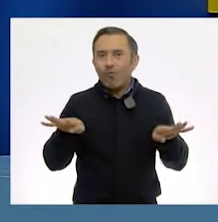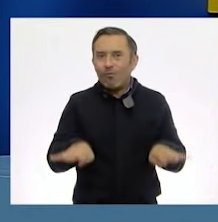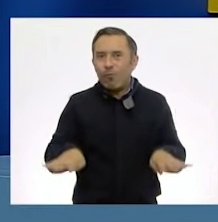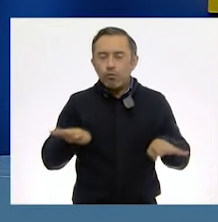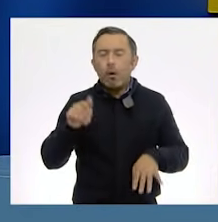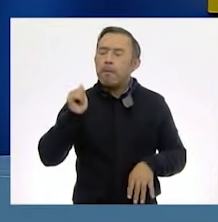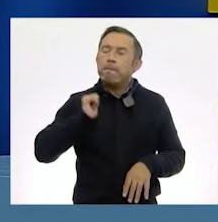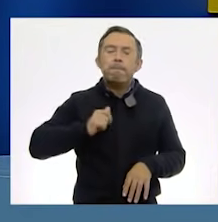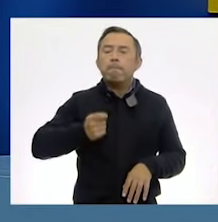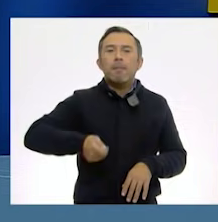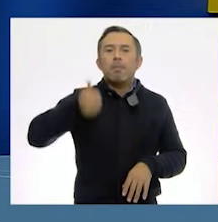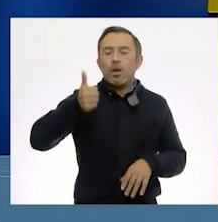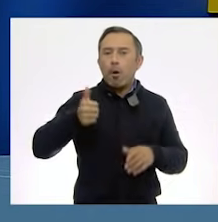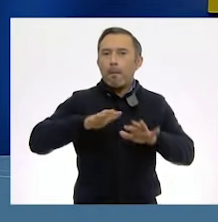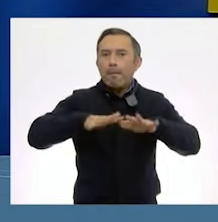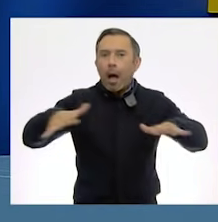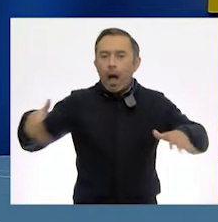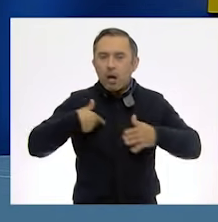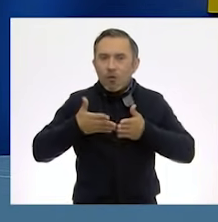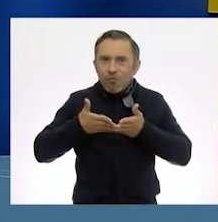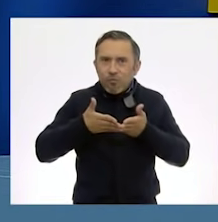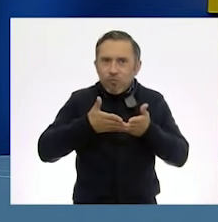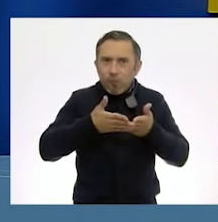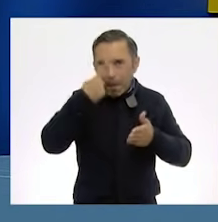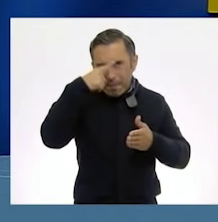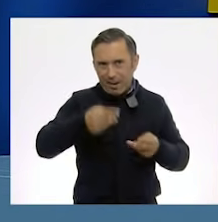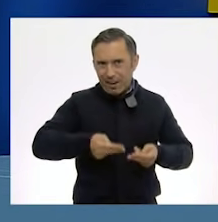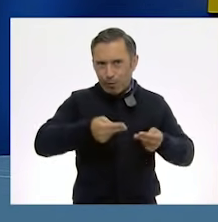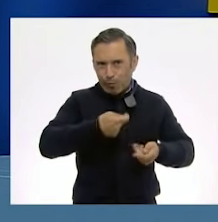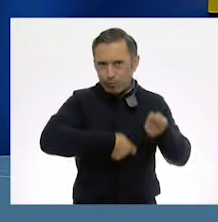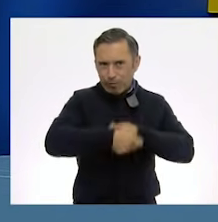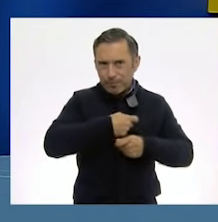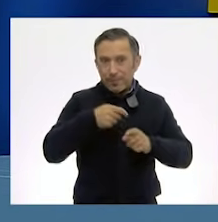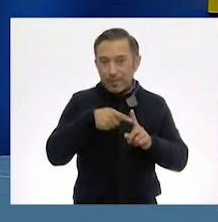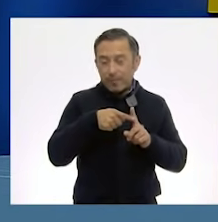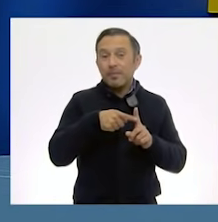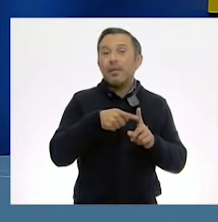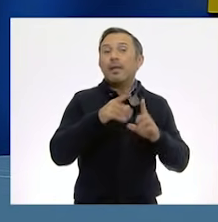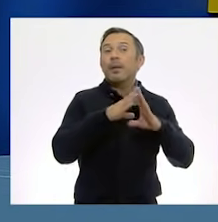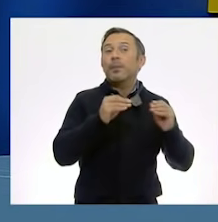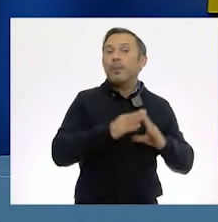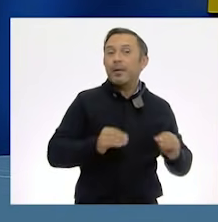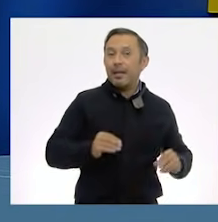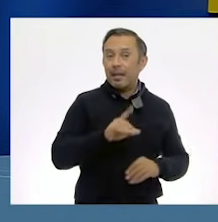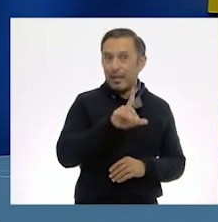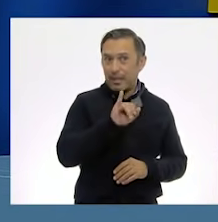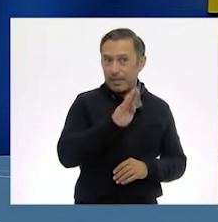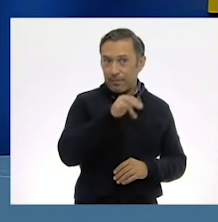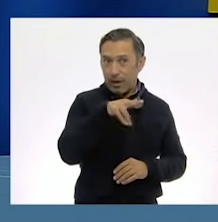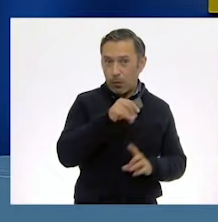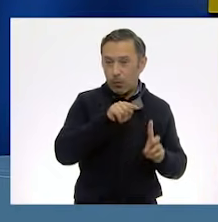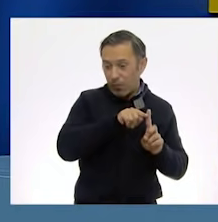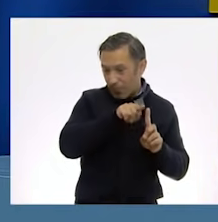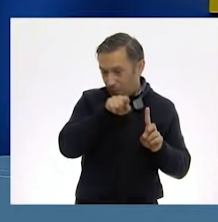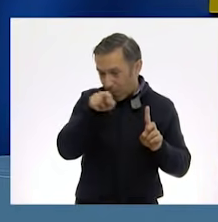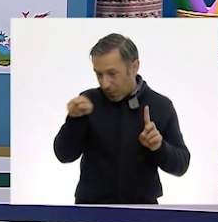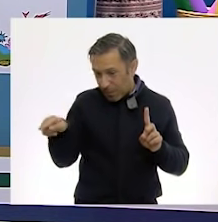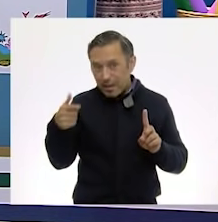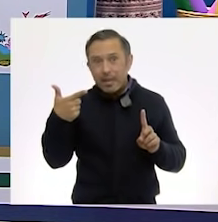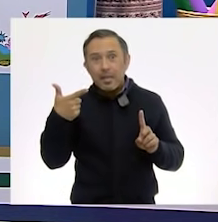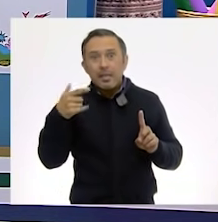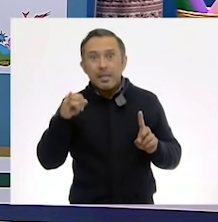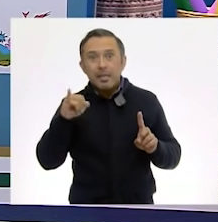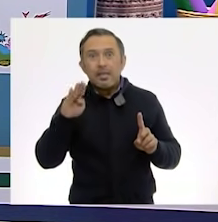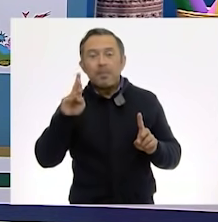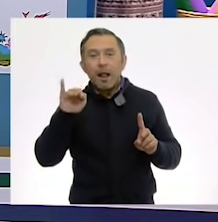comerciales? Navegaban desde la franja litoral sirio-libanesa hasta el estrecho de Gibraltar. Voy a